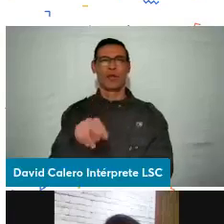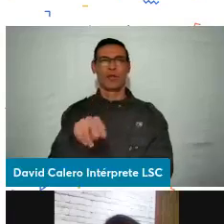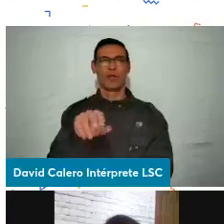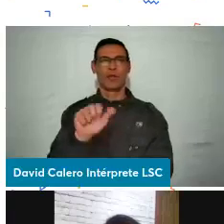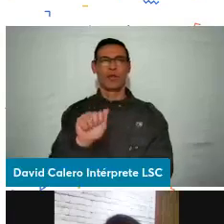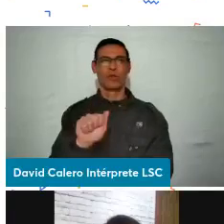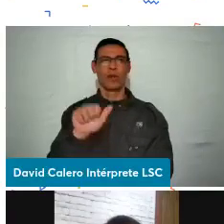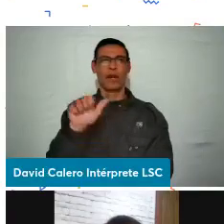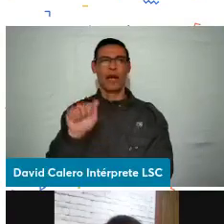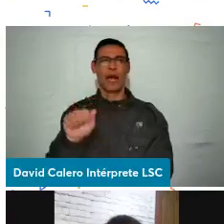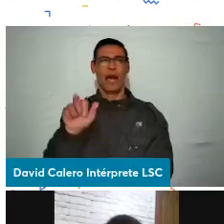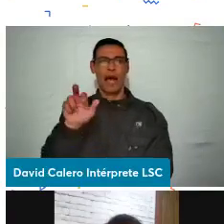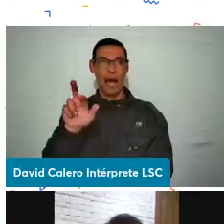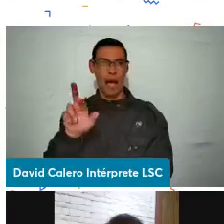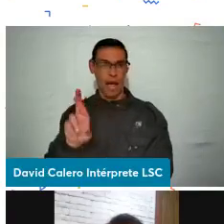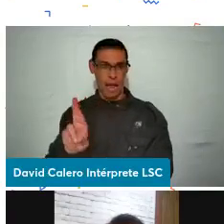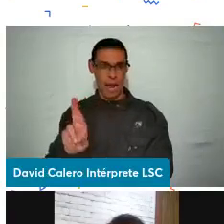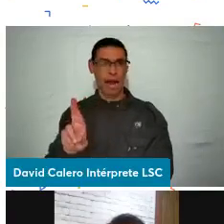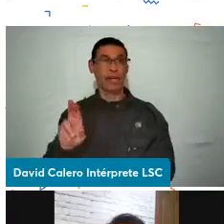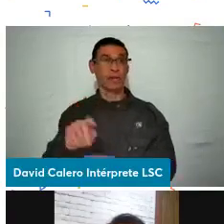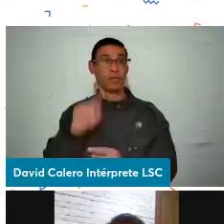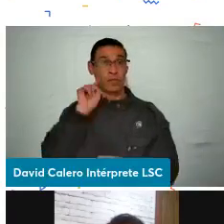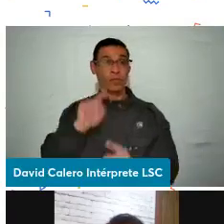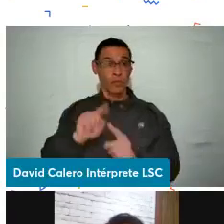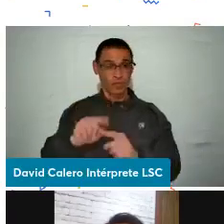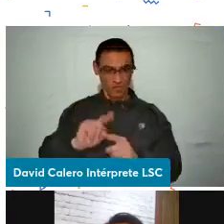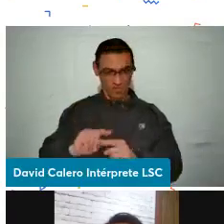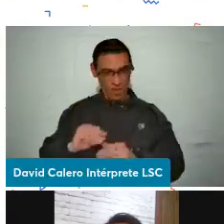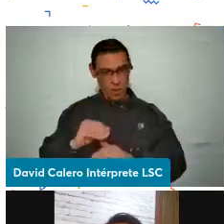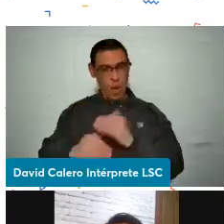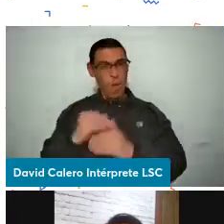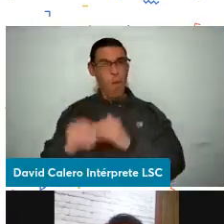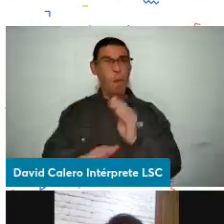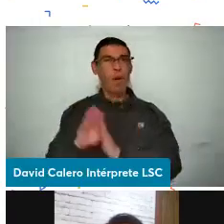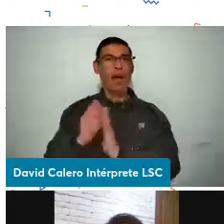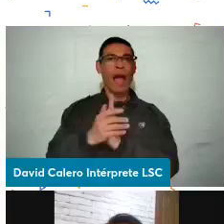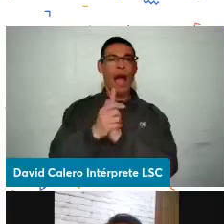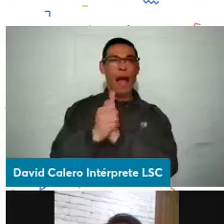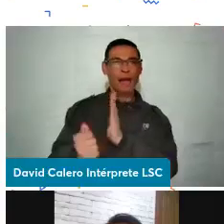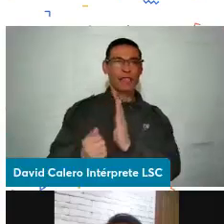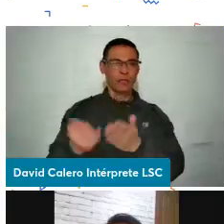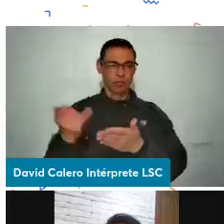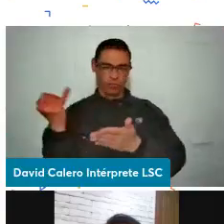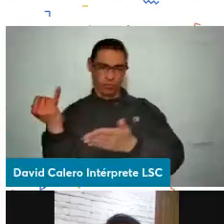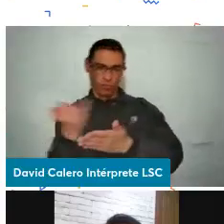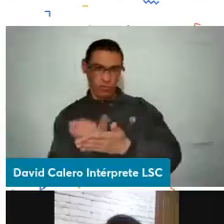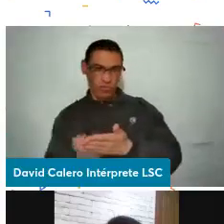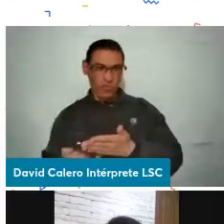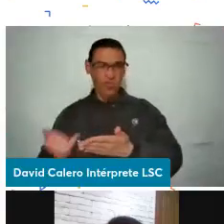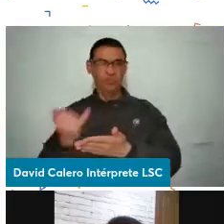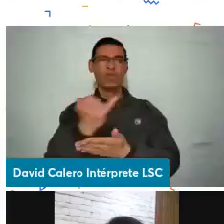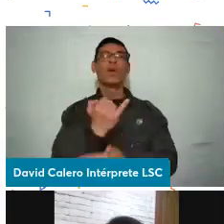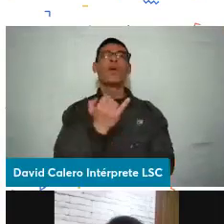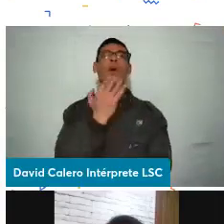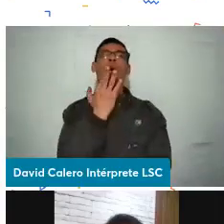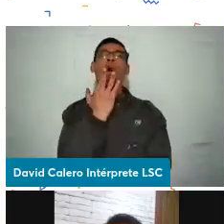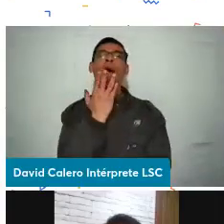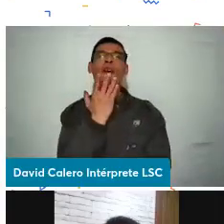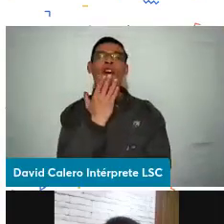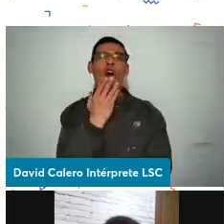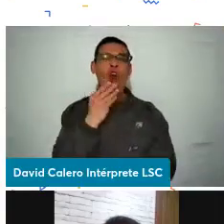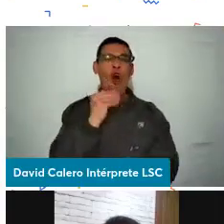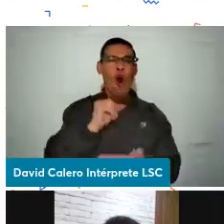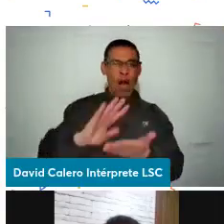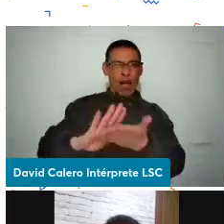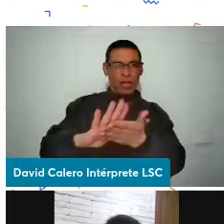permite desarrollar habilidades de dibujo, color y manejo de texturas en